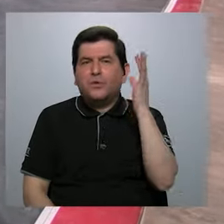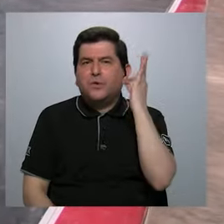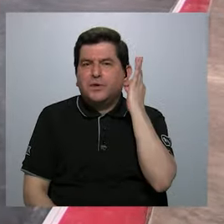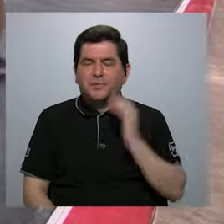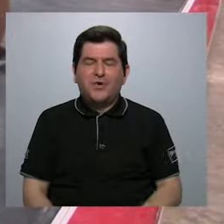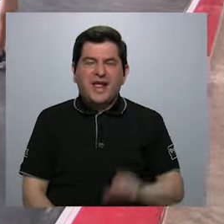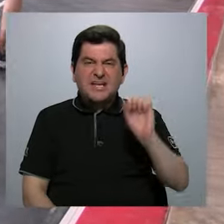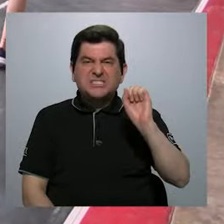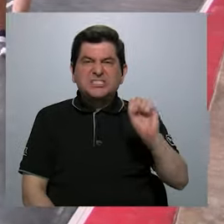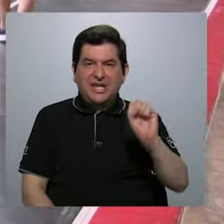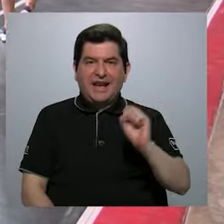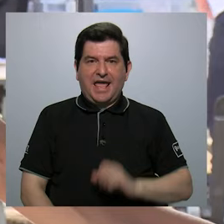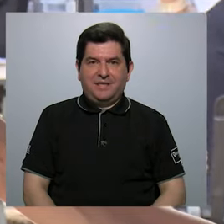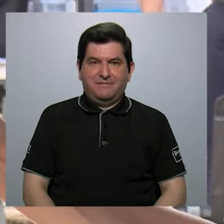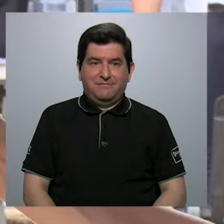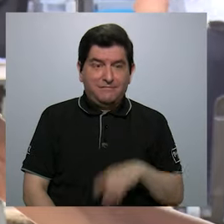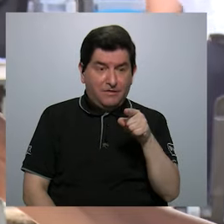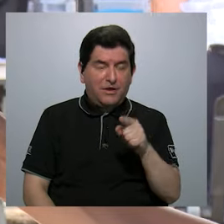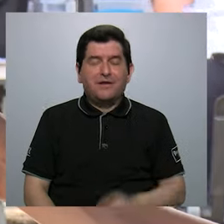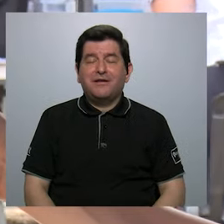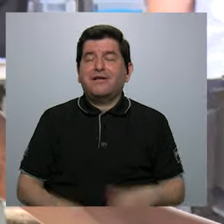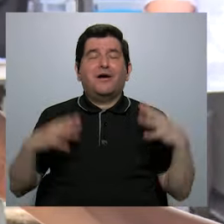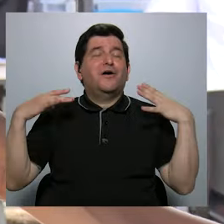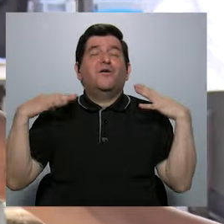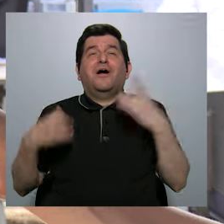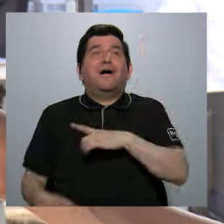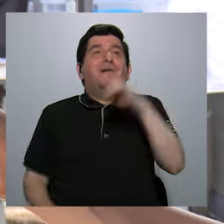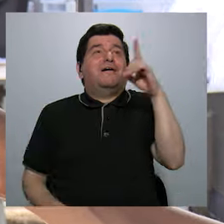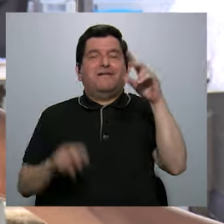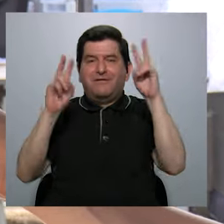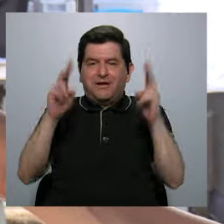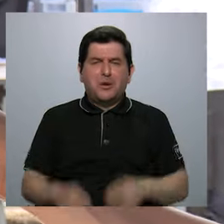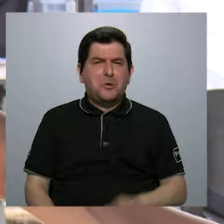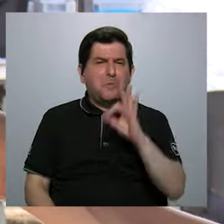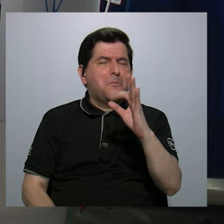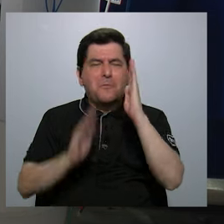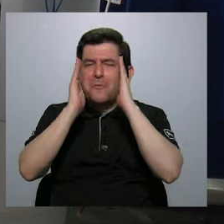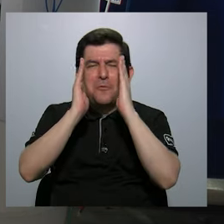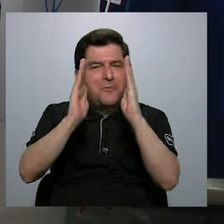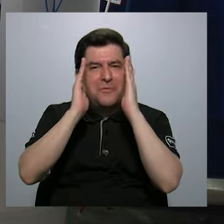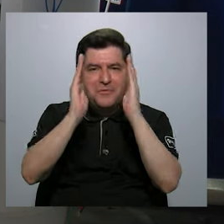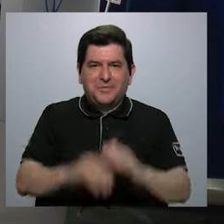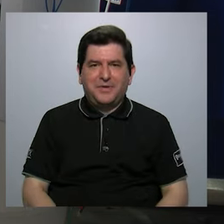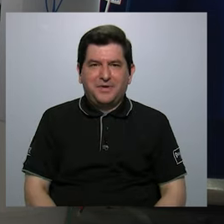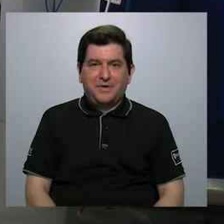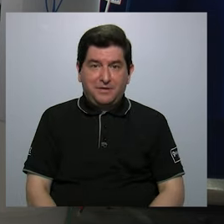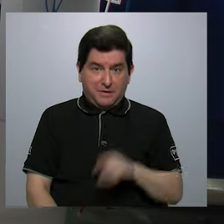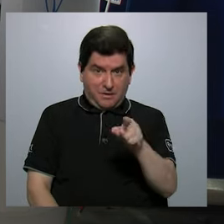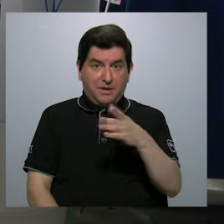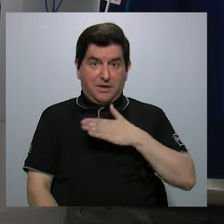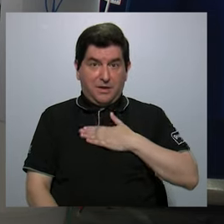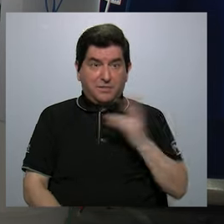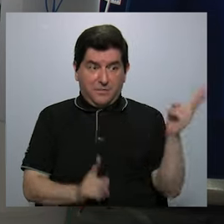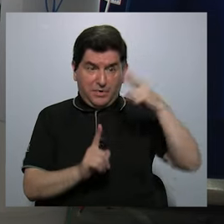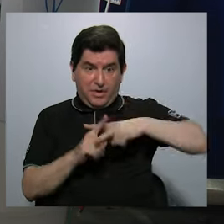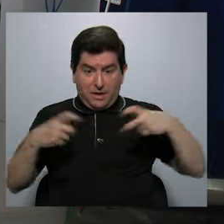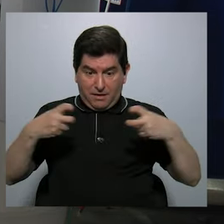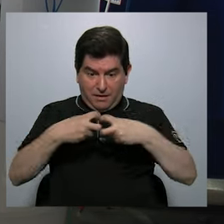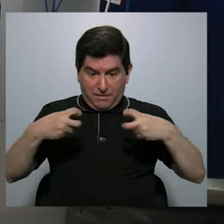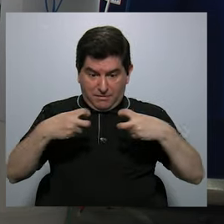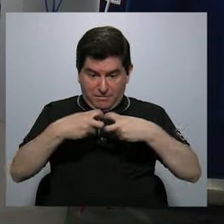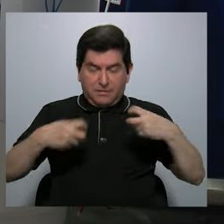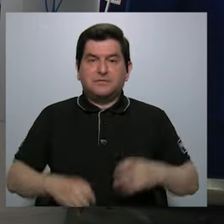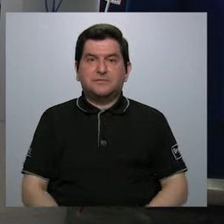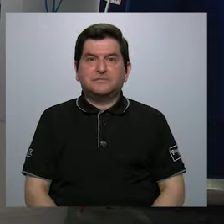se llama Shirley y es un ángel de Dios. Me atendió bienísimo. Me puso corriente,